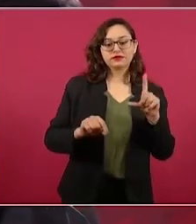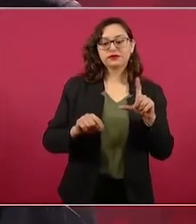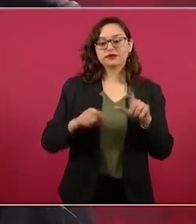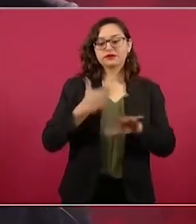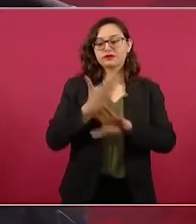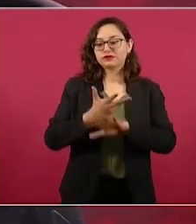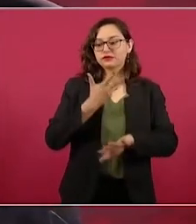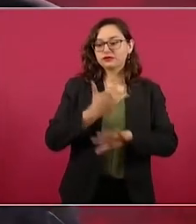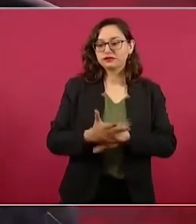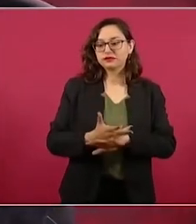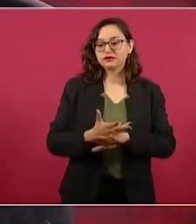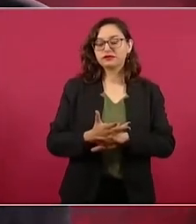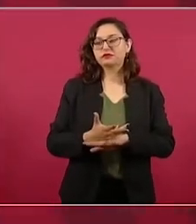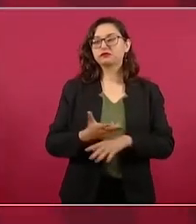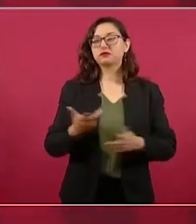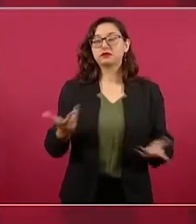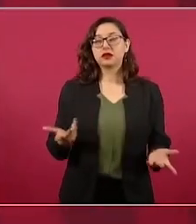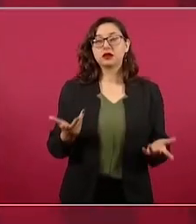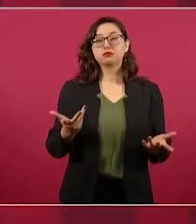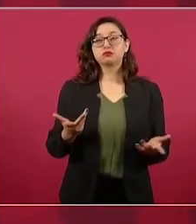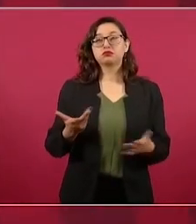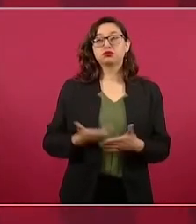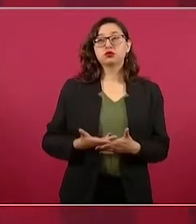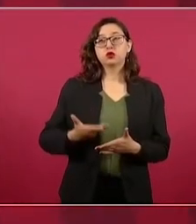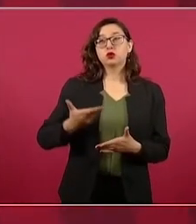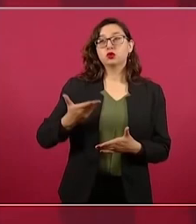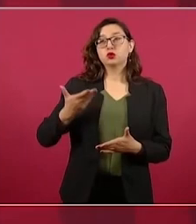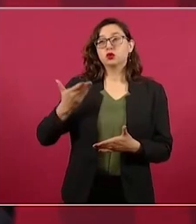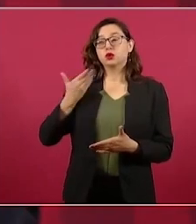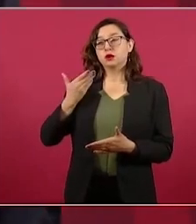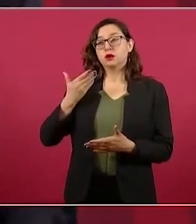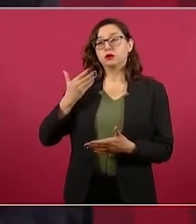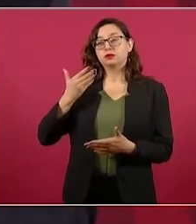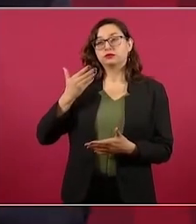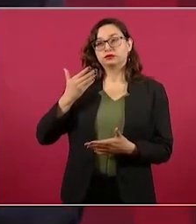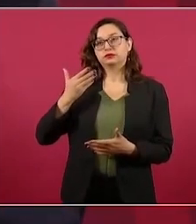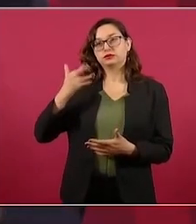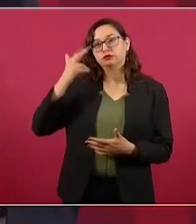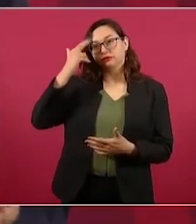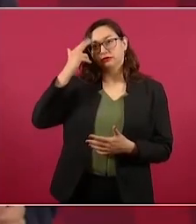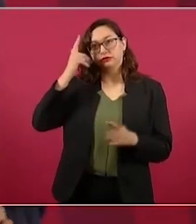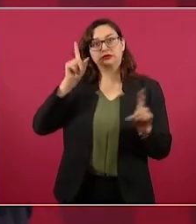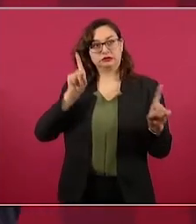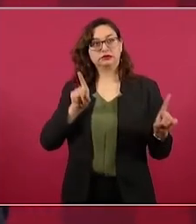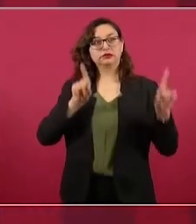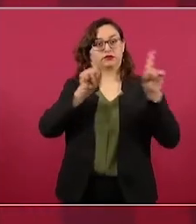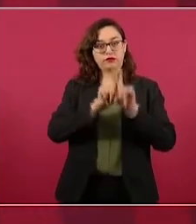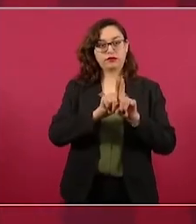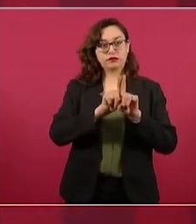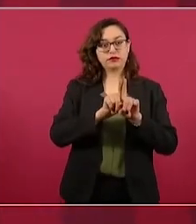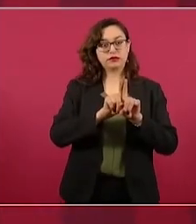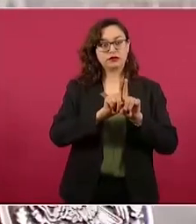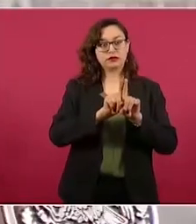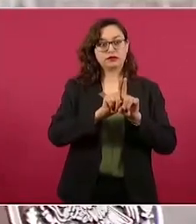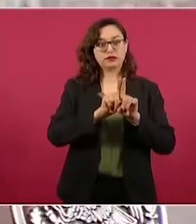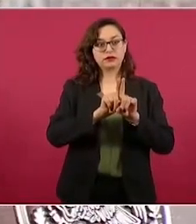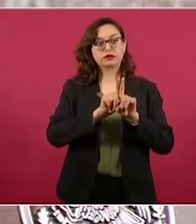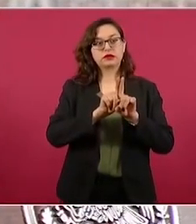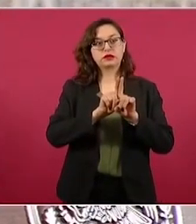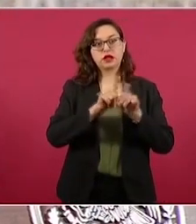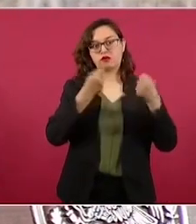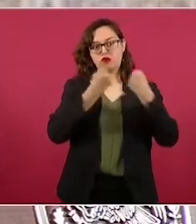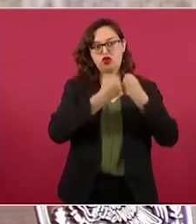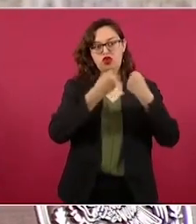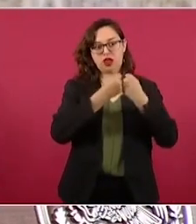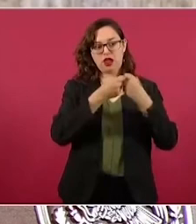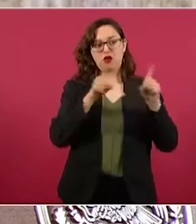desde Porfirio Díaz y Taft, que se encontraron en la frontera.